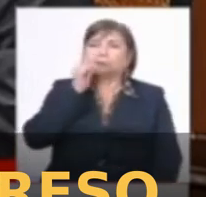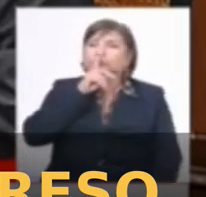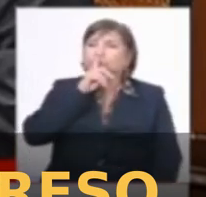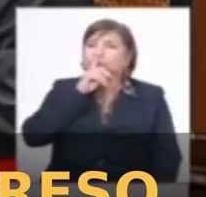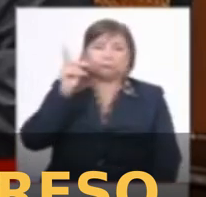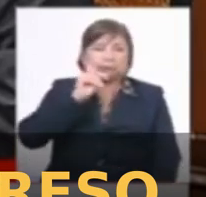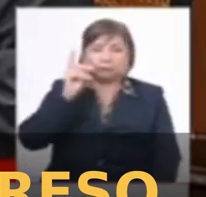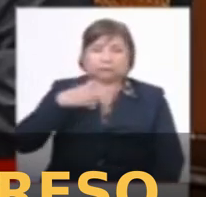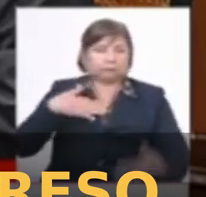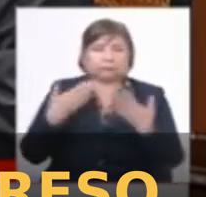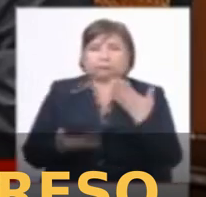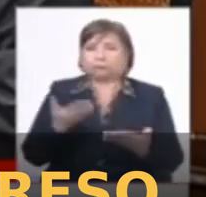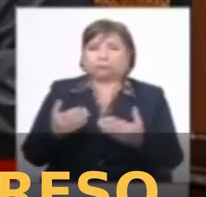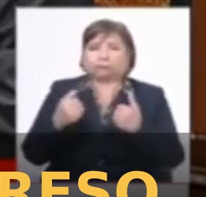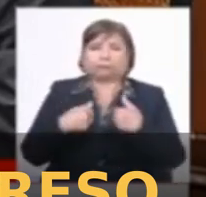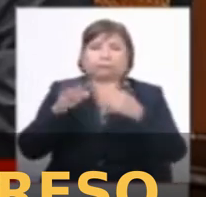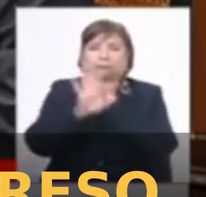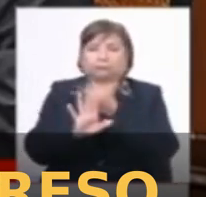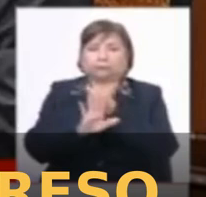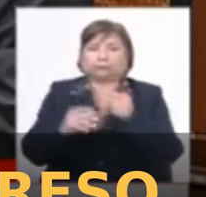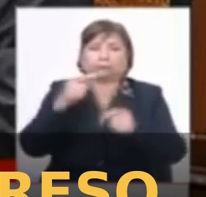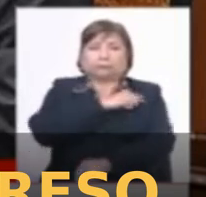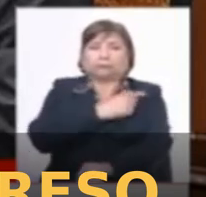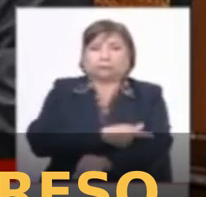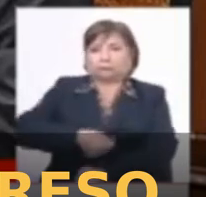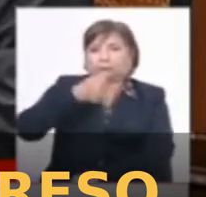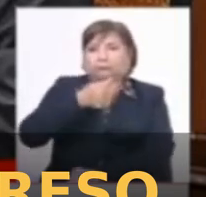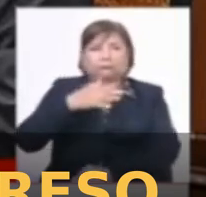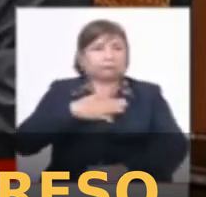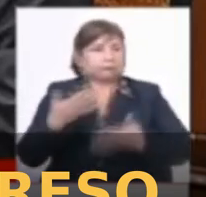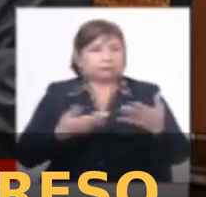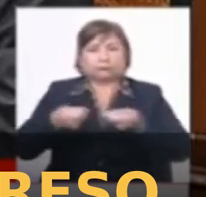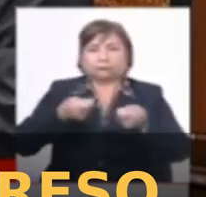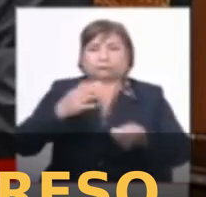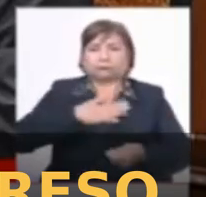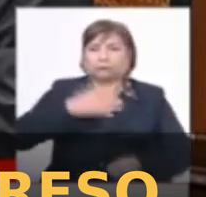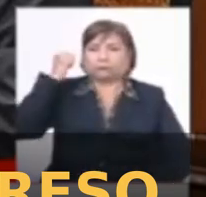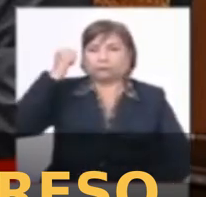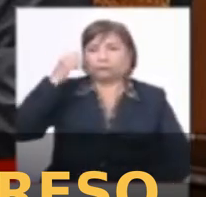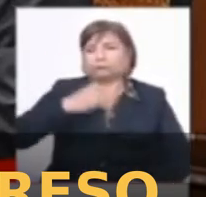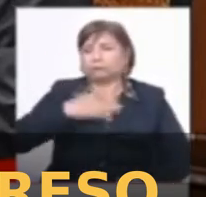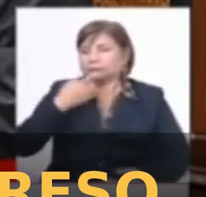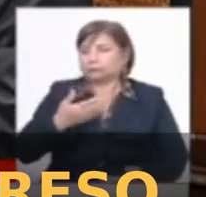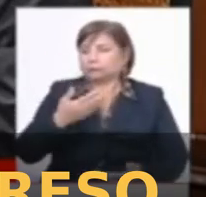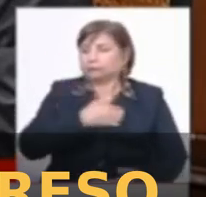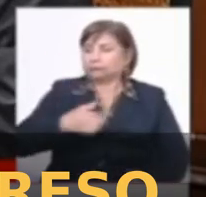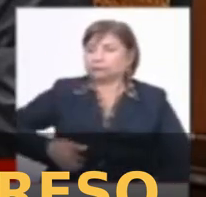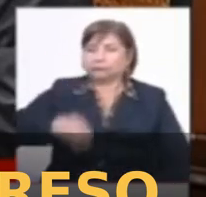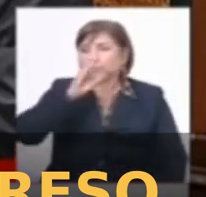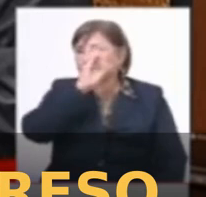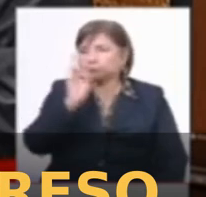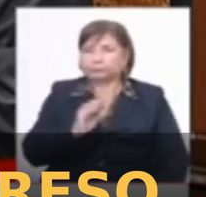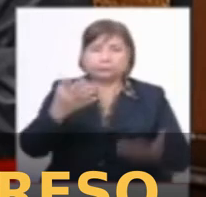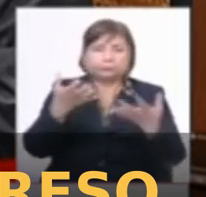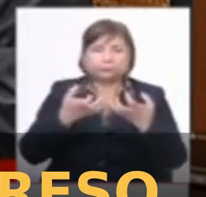yo no encontrara el respaldo dentro de las autoridades para poder ejercer mi derecho, señor presidente. Yo nunca he querido